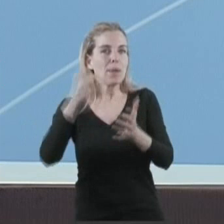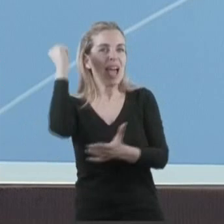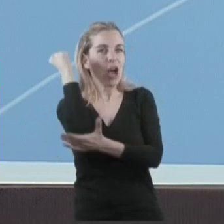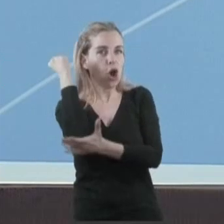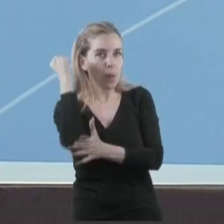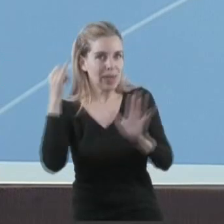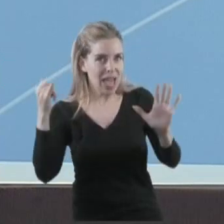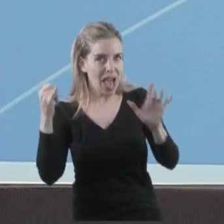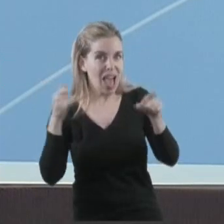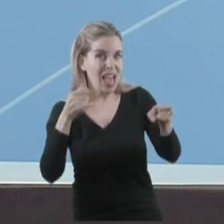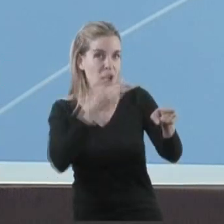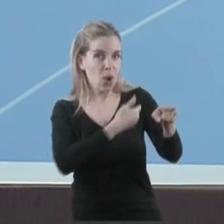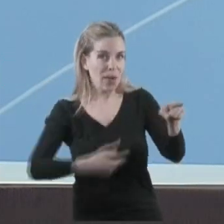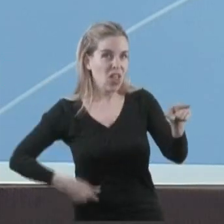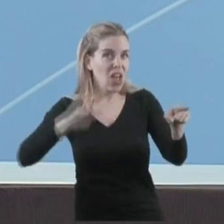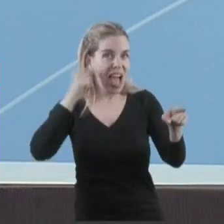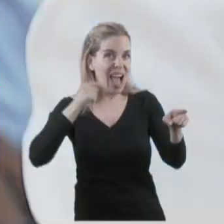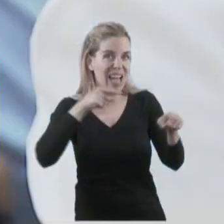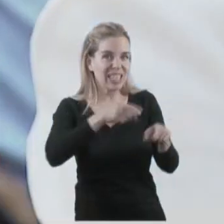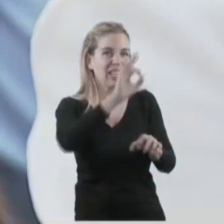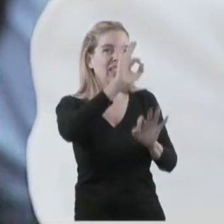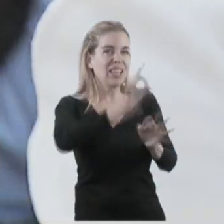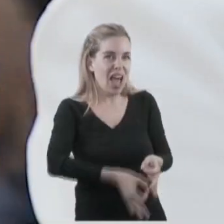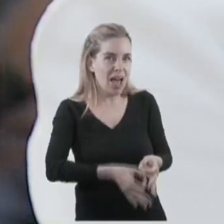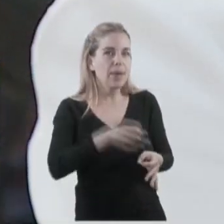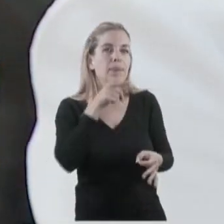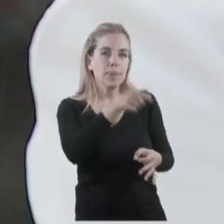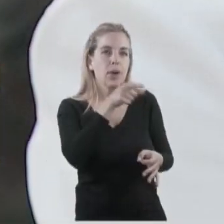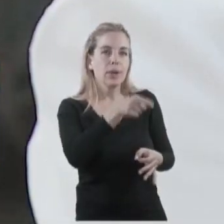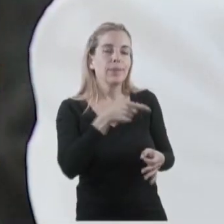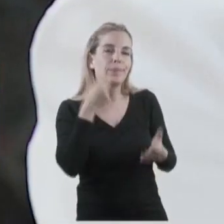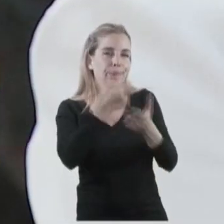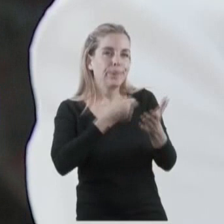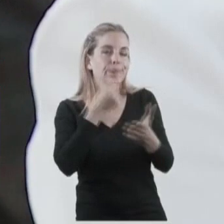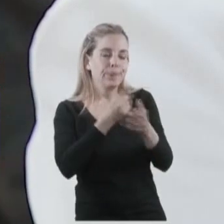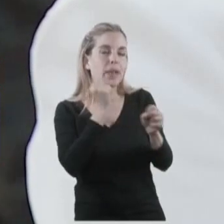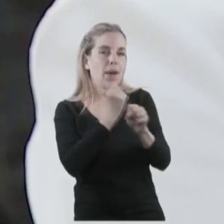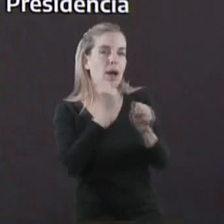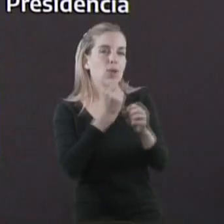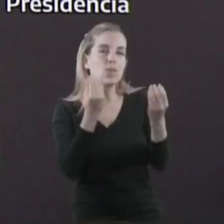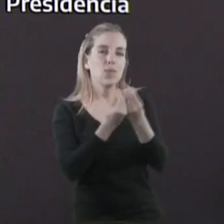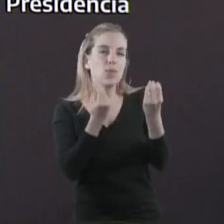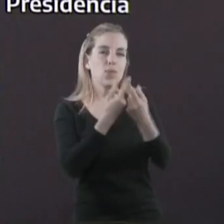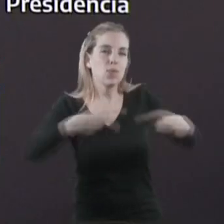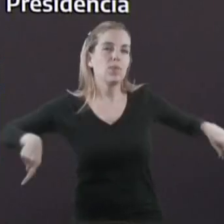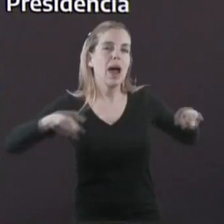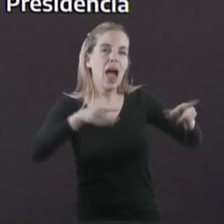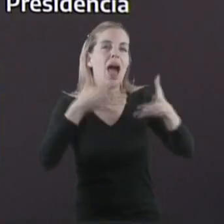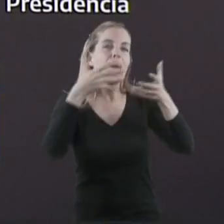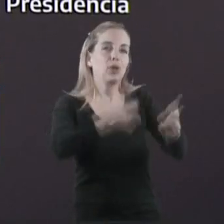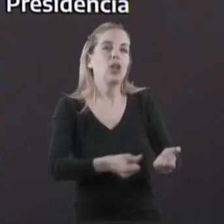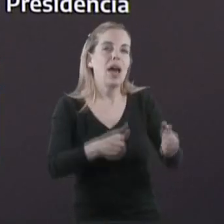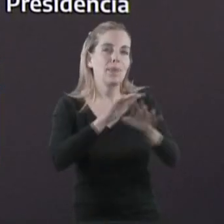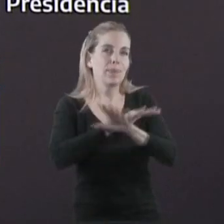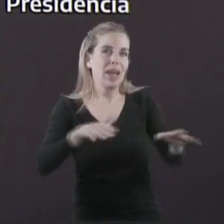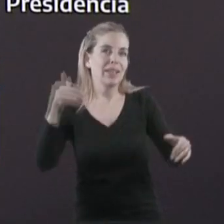Axel lo sabe muy bien porque él hizo mucho en ese sentido para poder resolver el declínio energético que venía